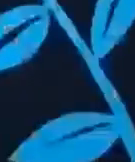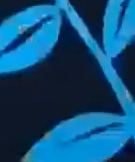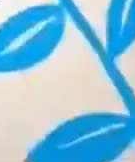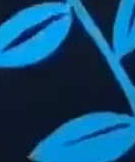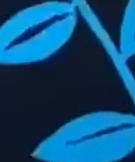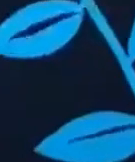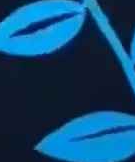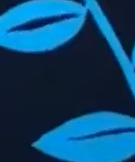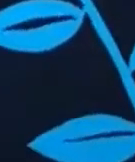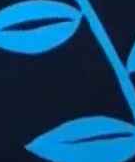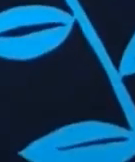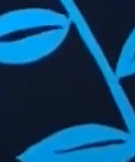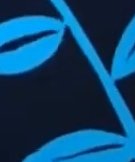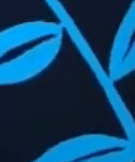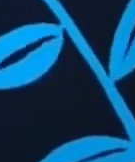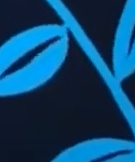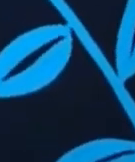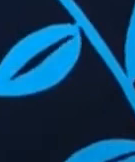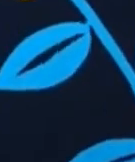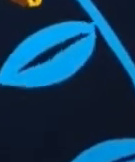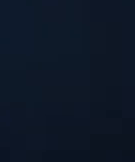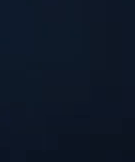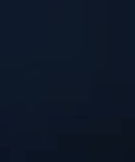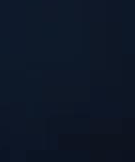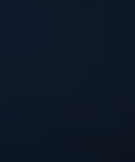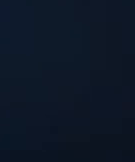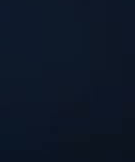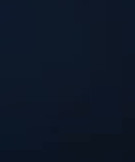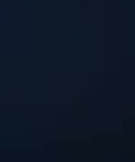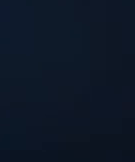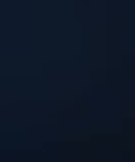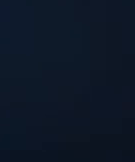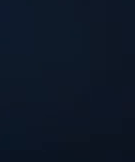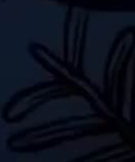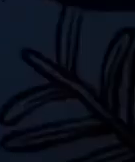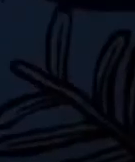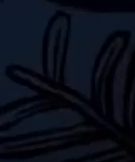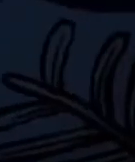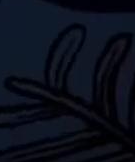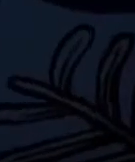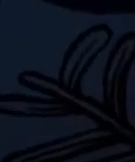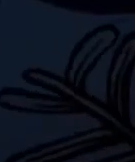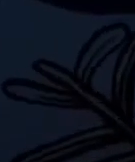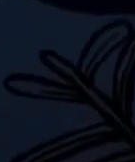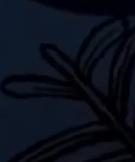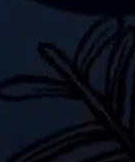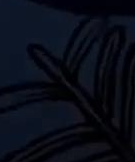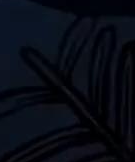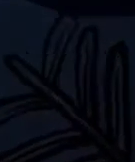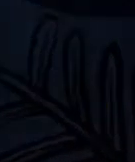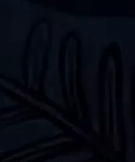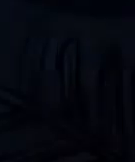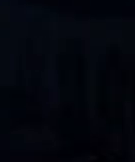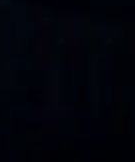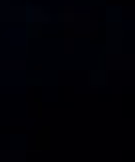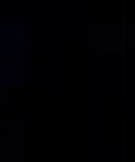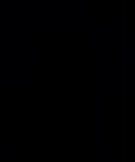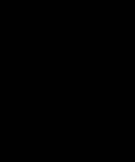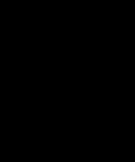vik ahni ne pahinda mi ma, yenzo ka ibi ya pirameta, de shivi num arabati mi nenda ma.